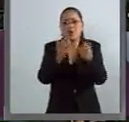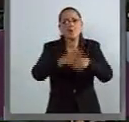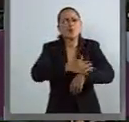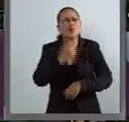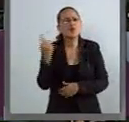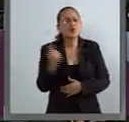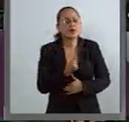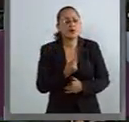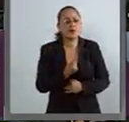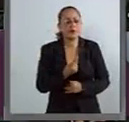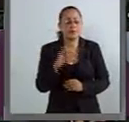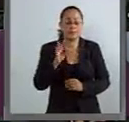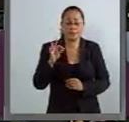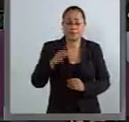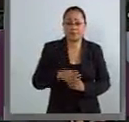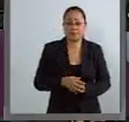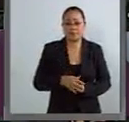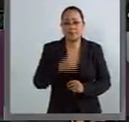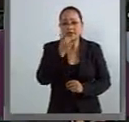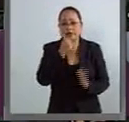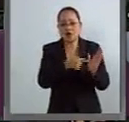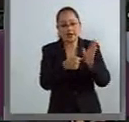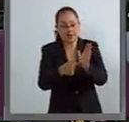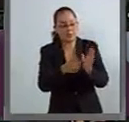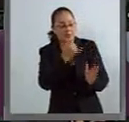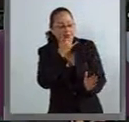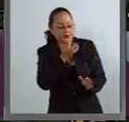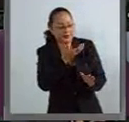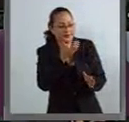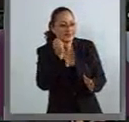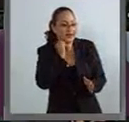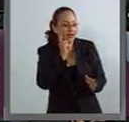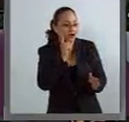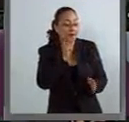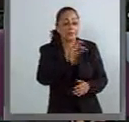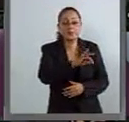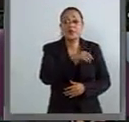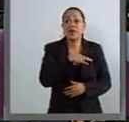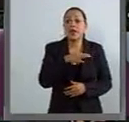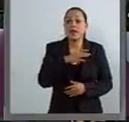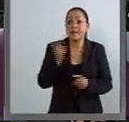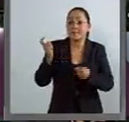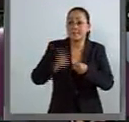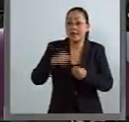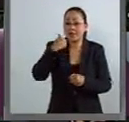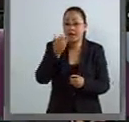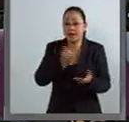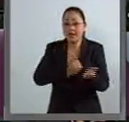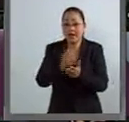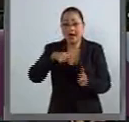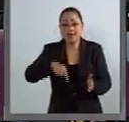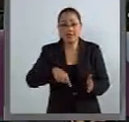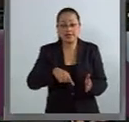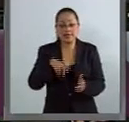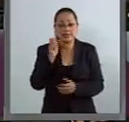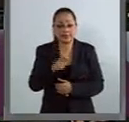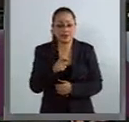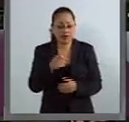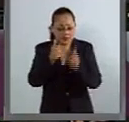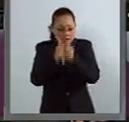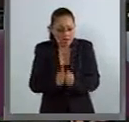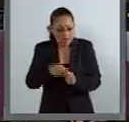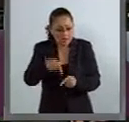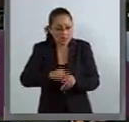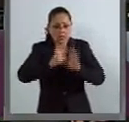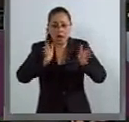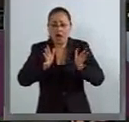porque si ella, perdón por el ejemplo, senadora, pero si ella se circunscribe a estar aquí, está perdiendo,